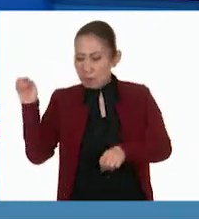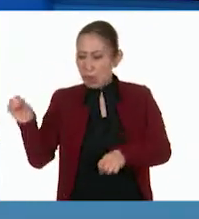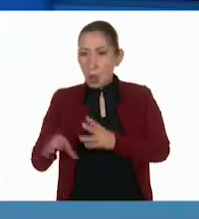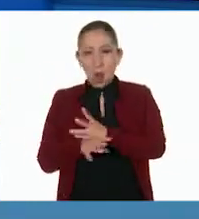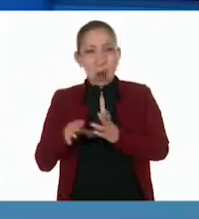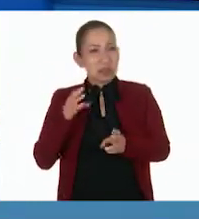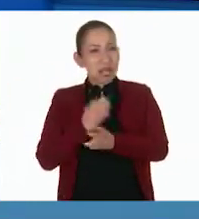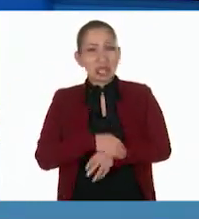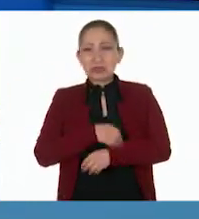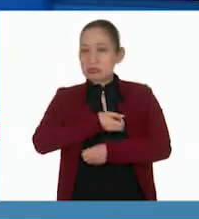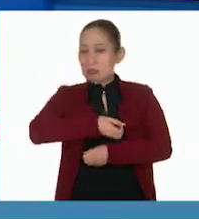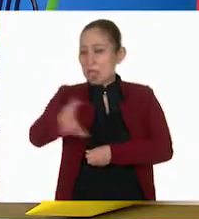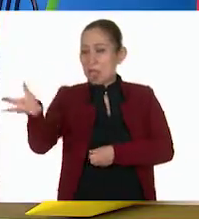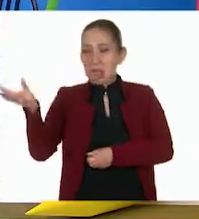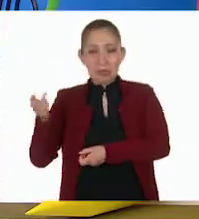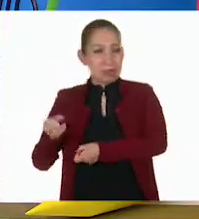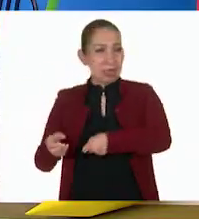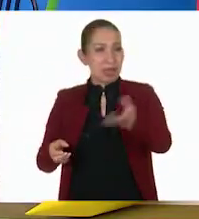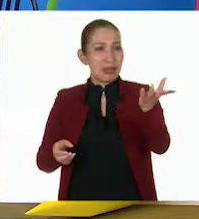todo desperdigado por ahí.